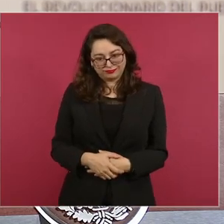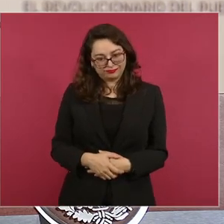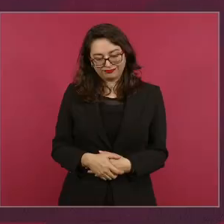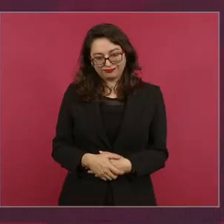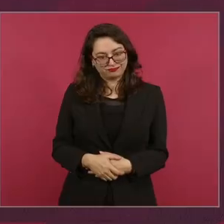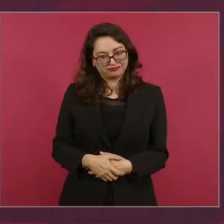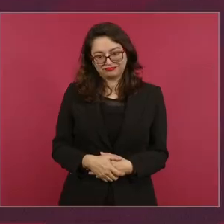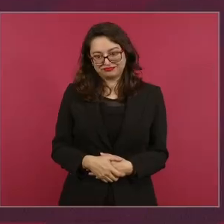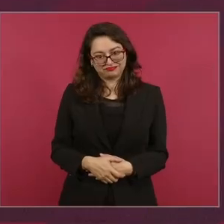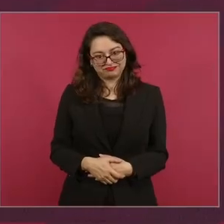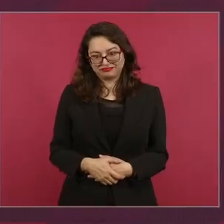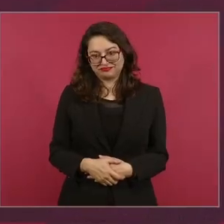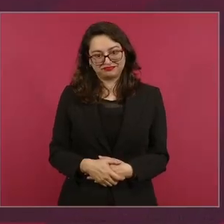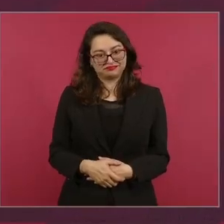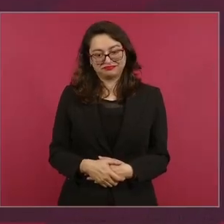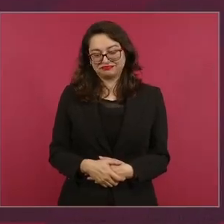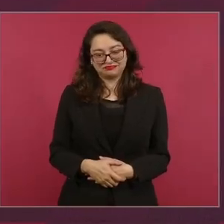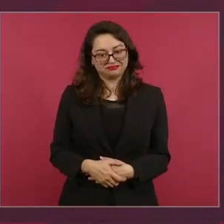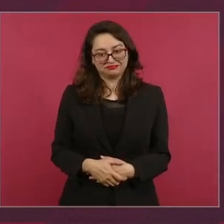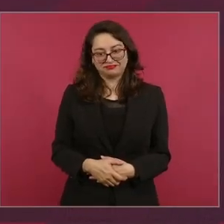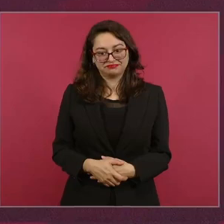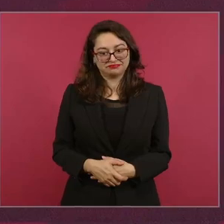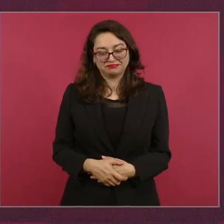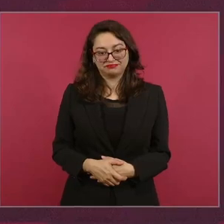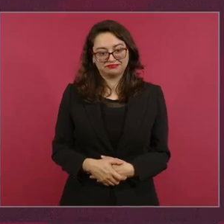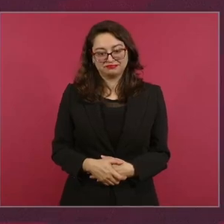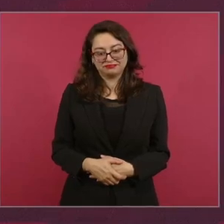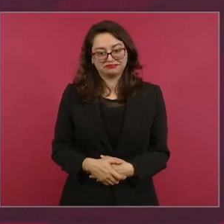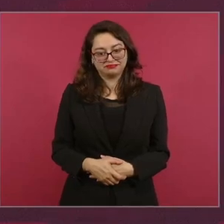No podemos juzgar a la gente